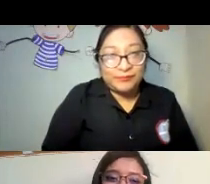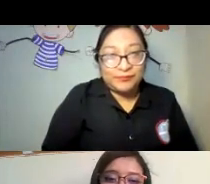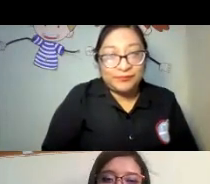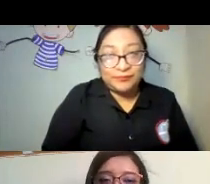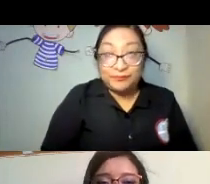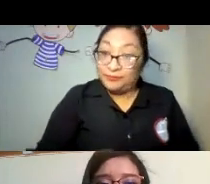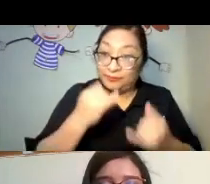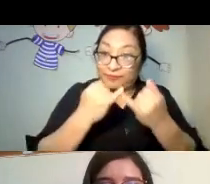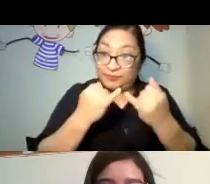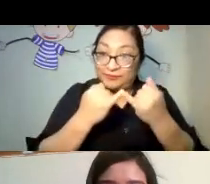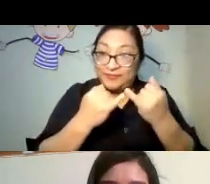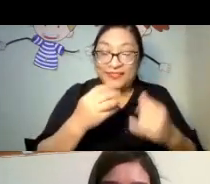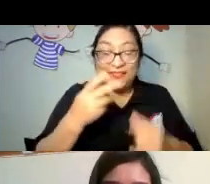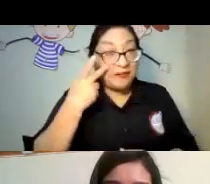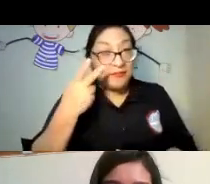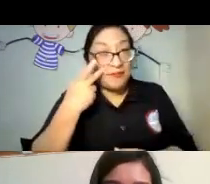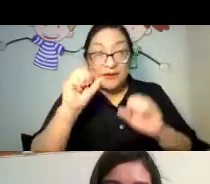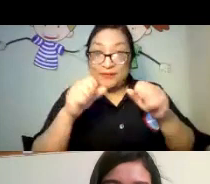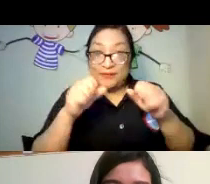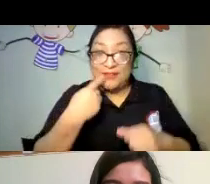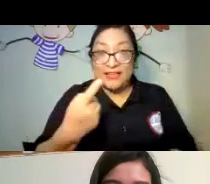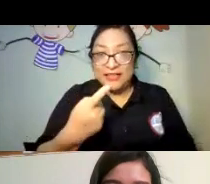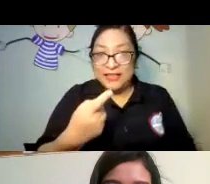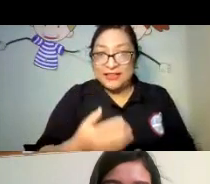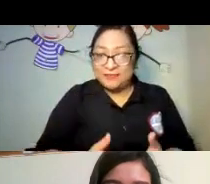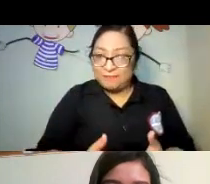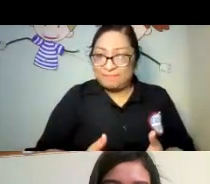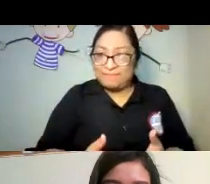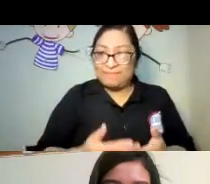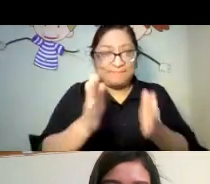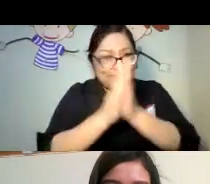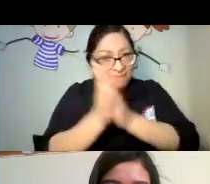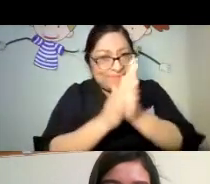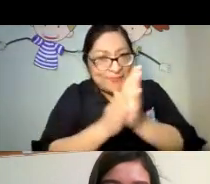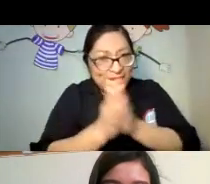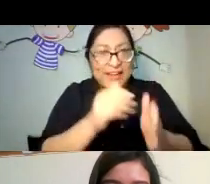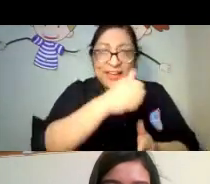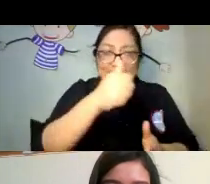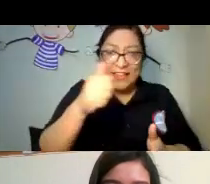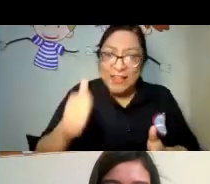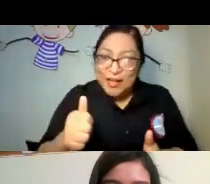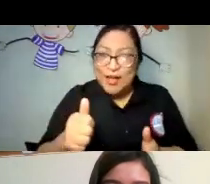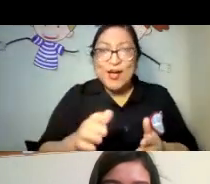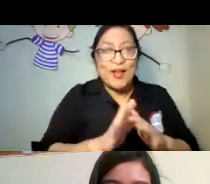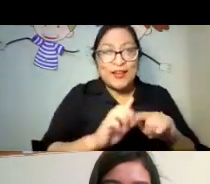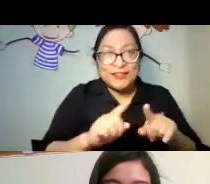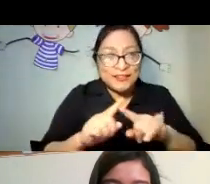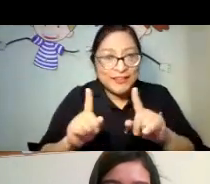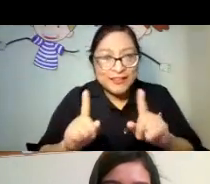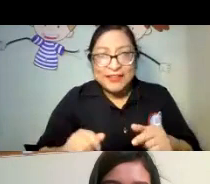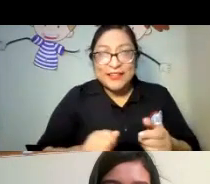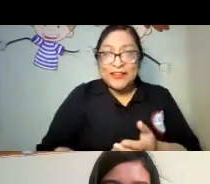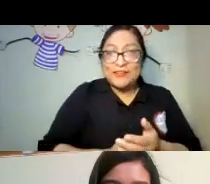Se muestra una imagen con la frase: sácale provecho a cada una de estas hojas. En cada trazo estás escribiendo tu futuro